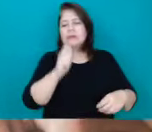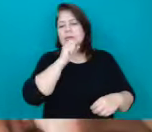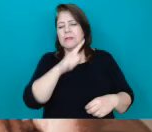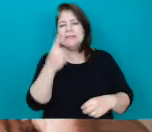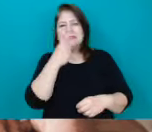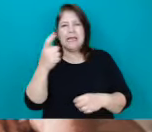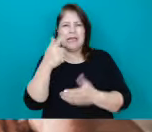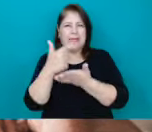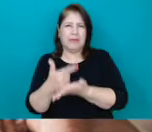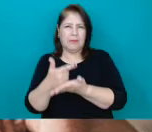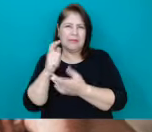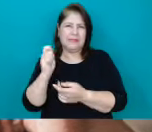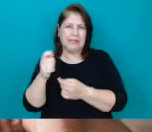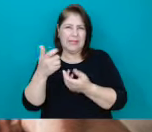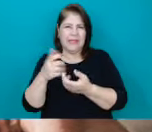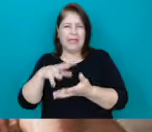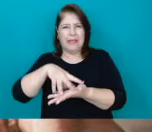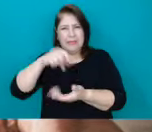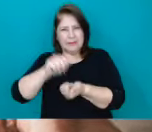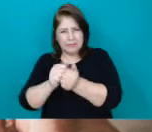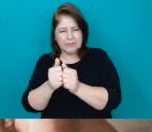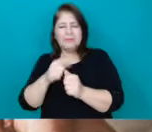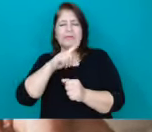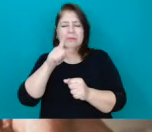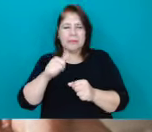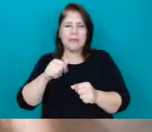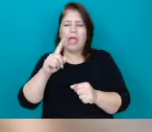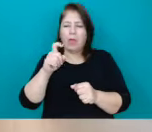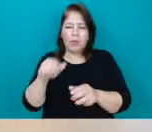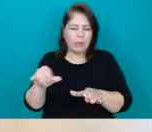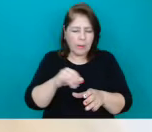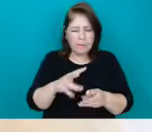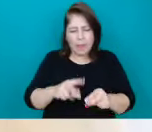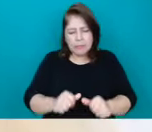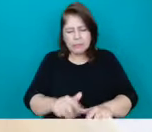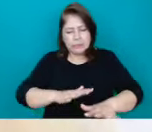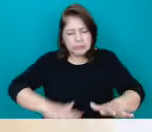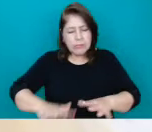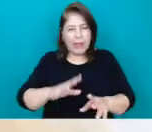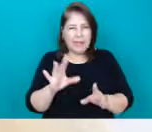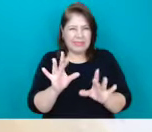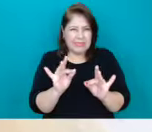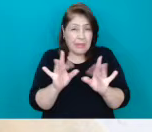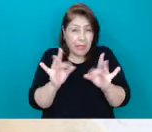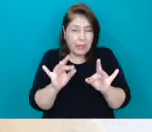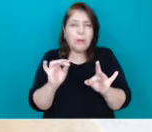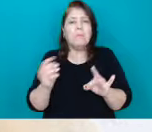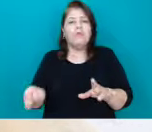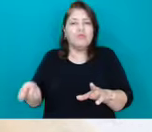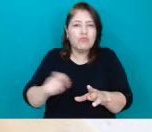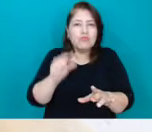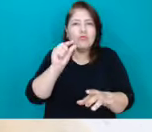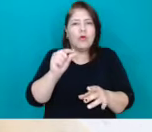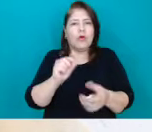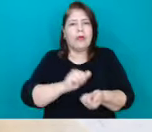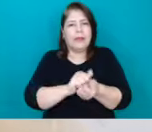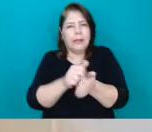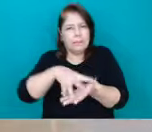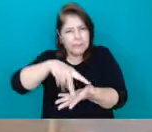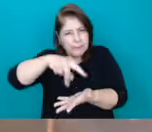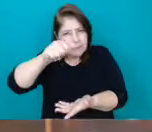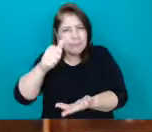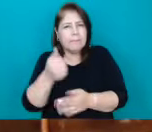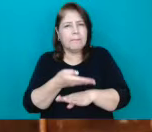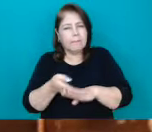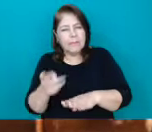de harina y agua. Al amasarla debe quedar lisa. Si se queda pegajosa, vamos a ir añadiendo más harina. Vamos a